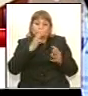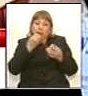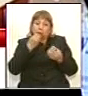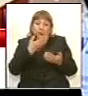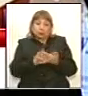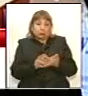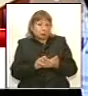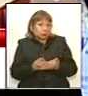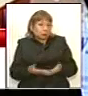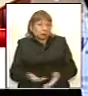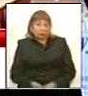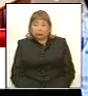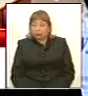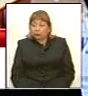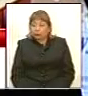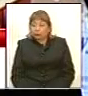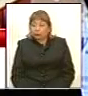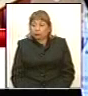no,